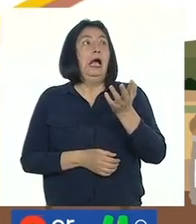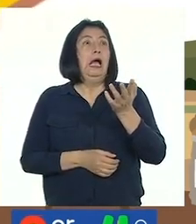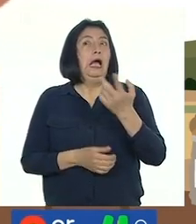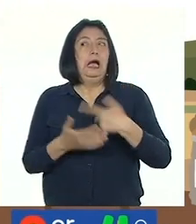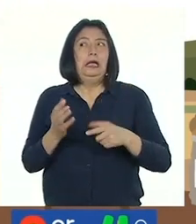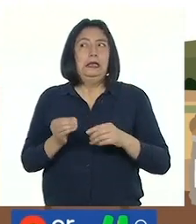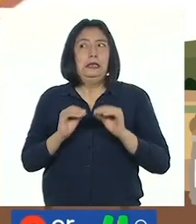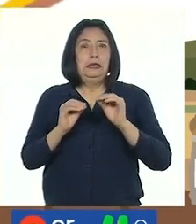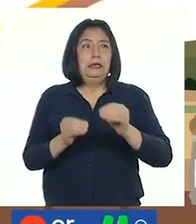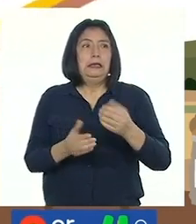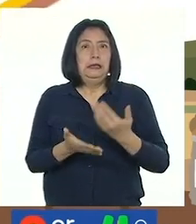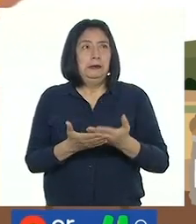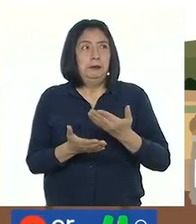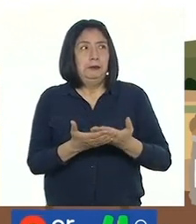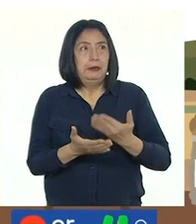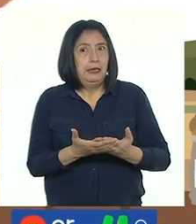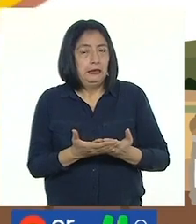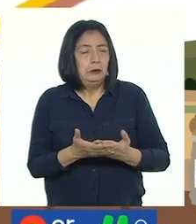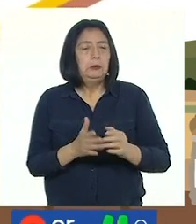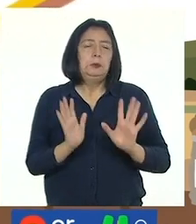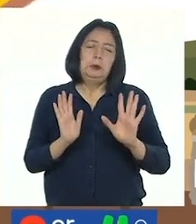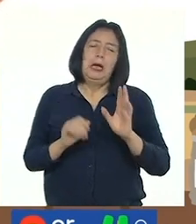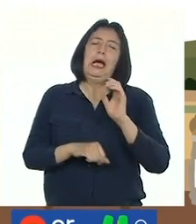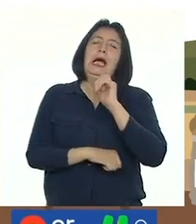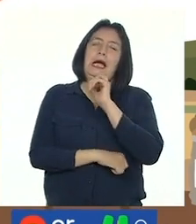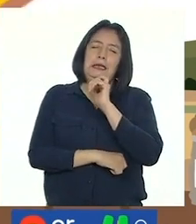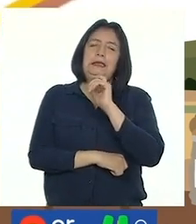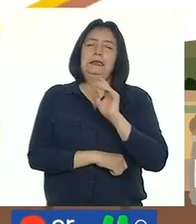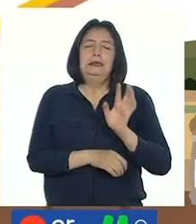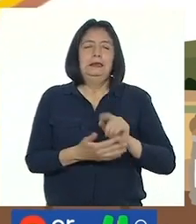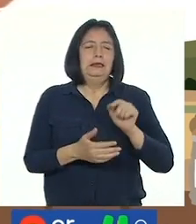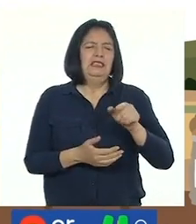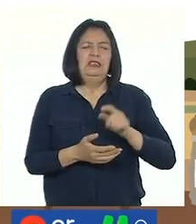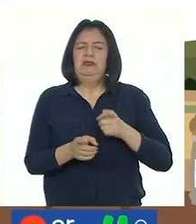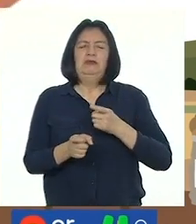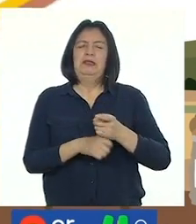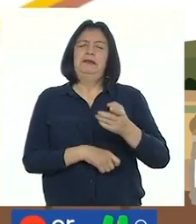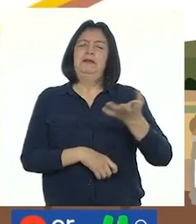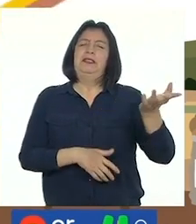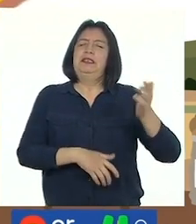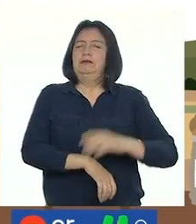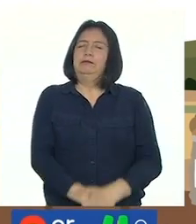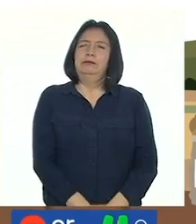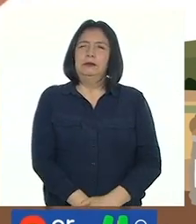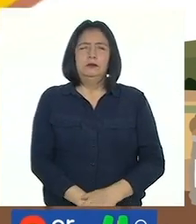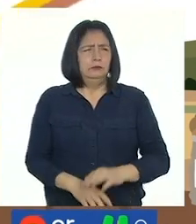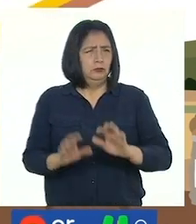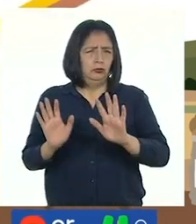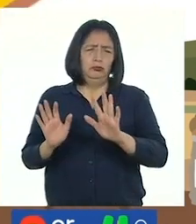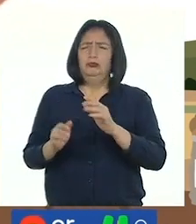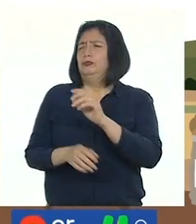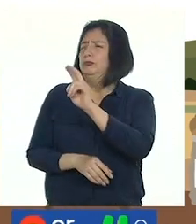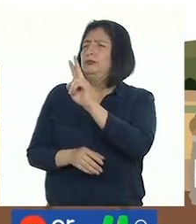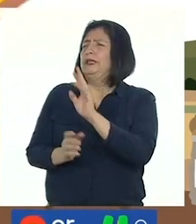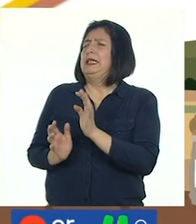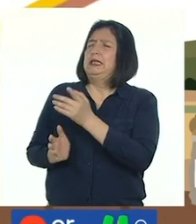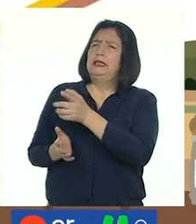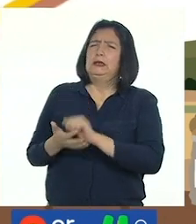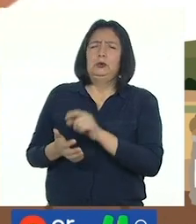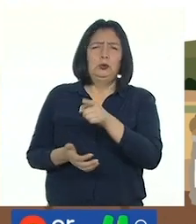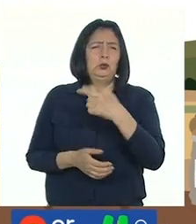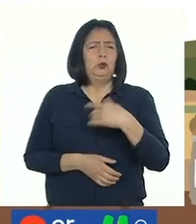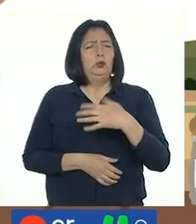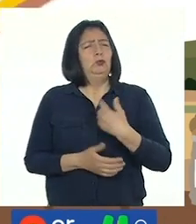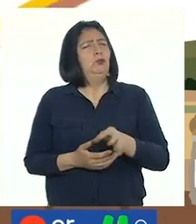¿Quieres ponernos a prueba? Ya veo, esto es una ofensa. Poderosa Vera, usted es